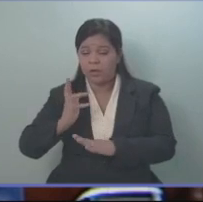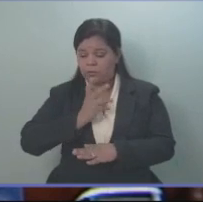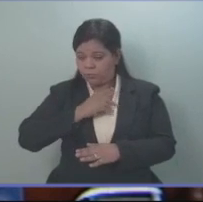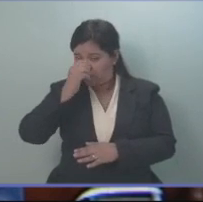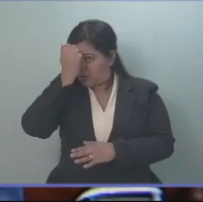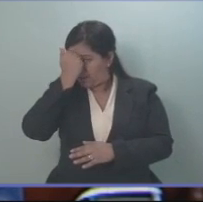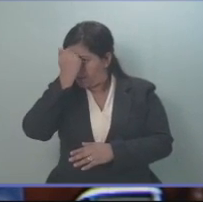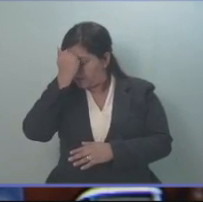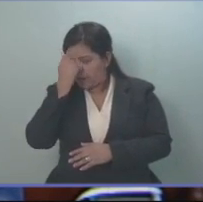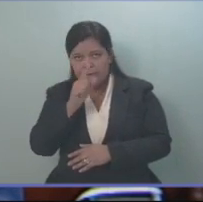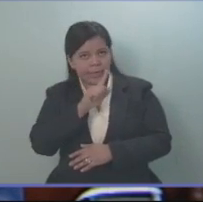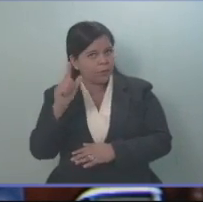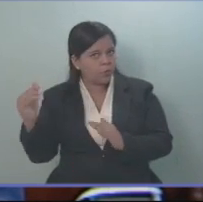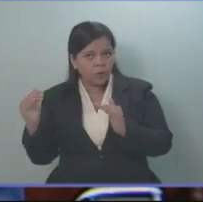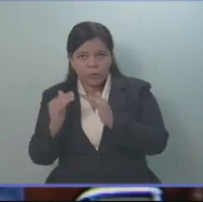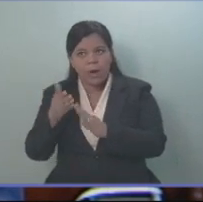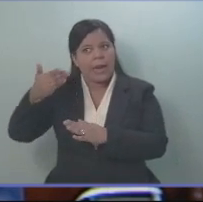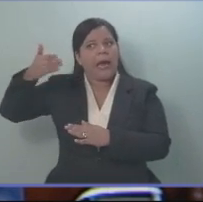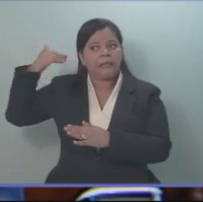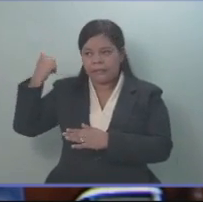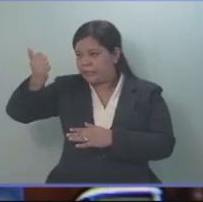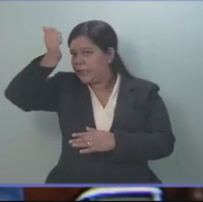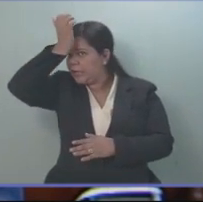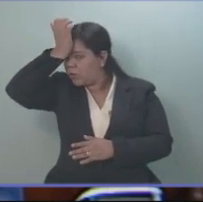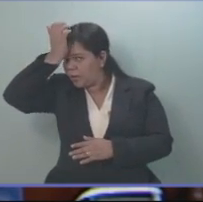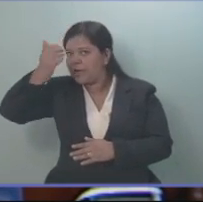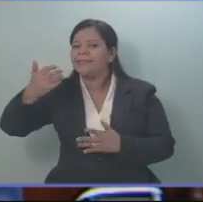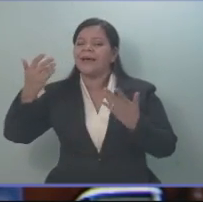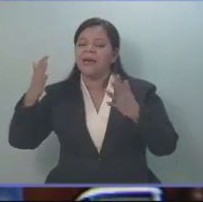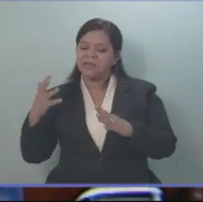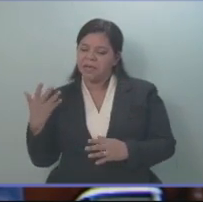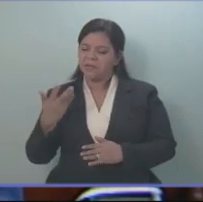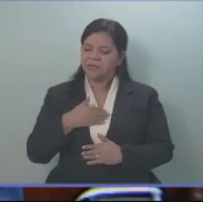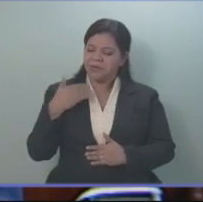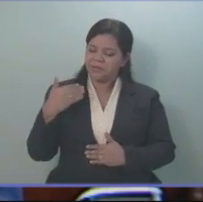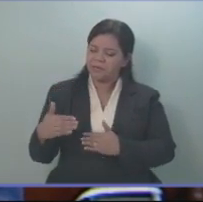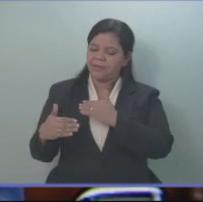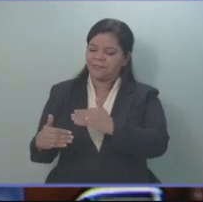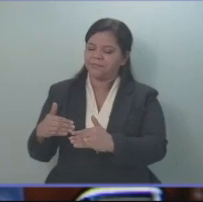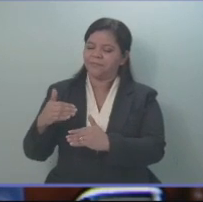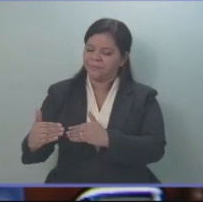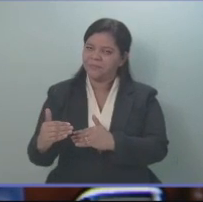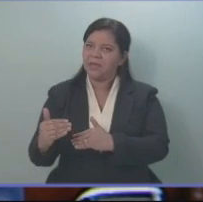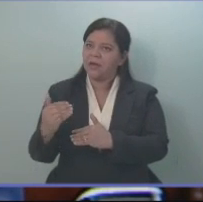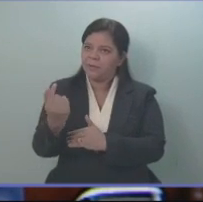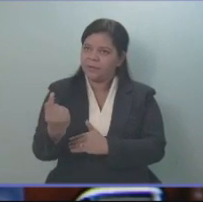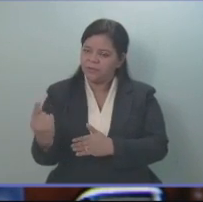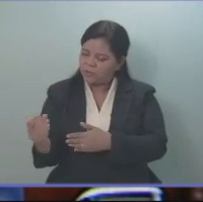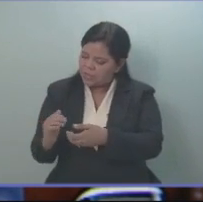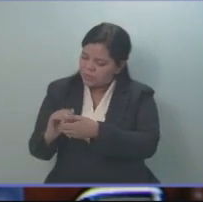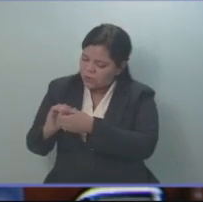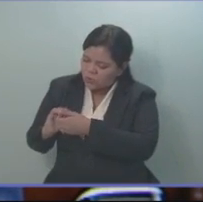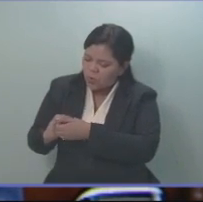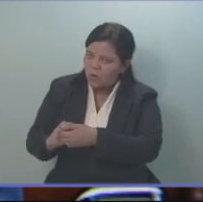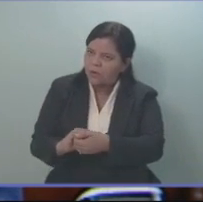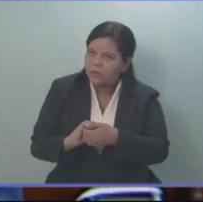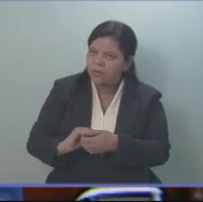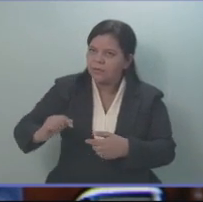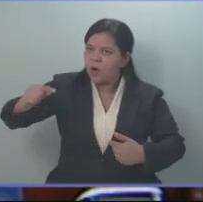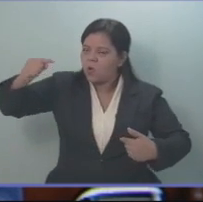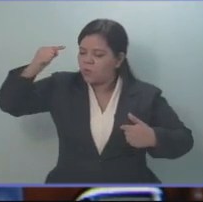cometer errores del pasado, tenemos generaciones más solidarias, conscientes y